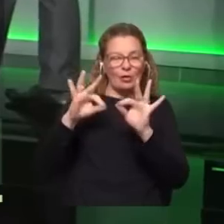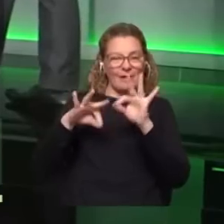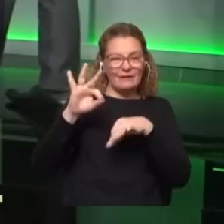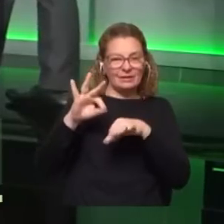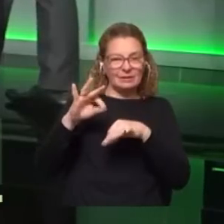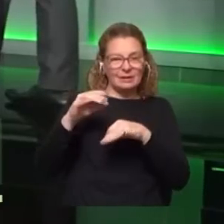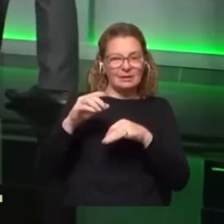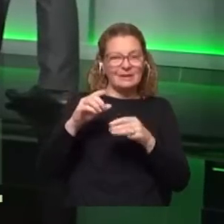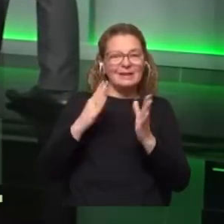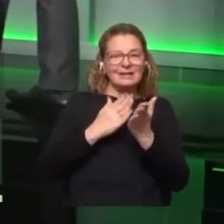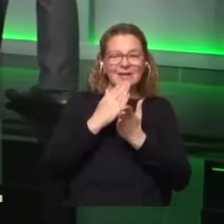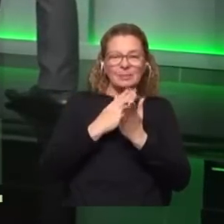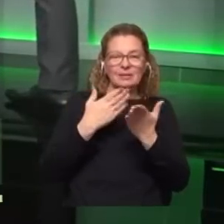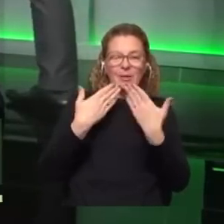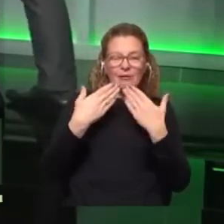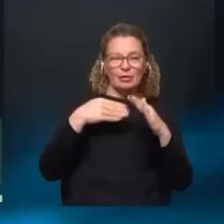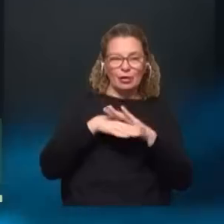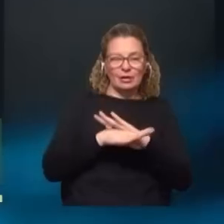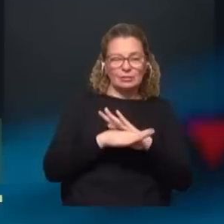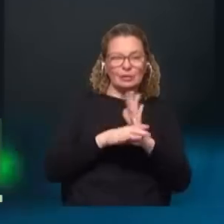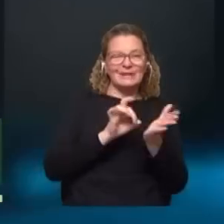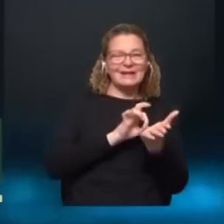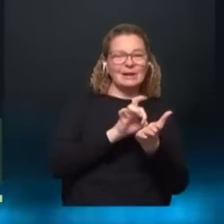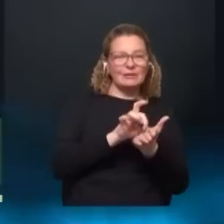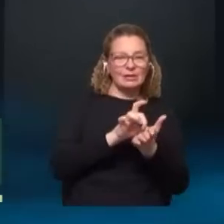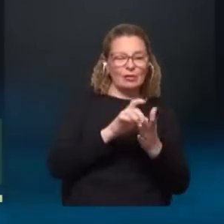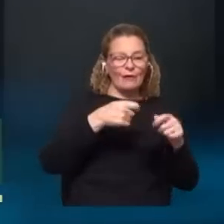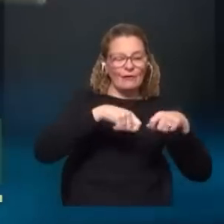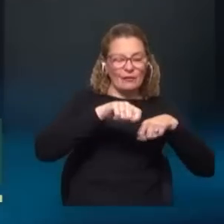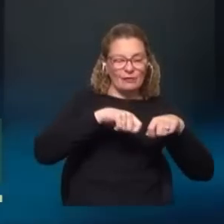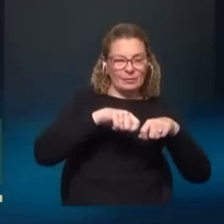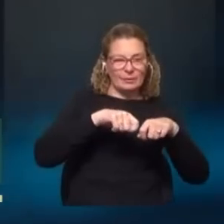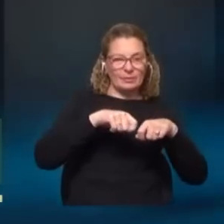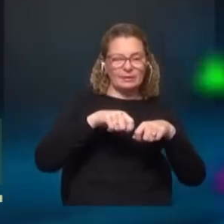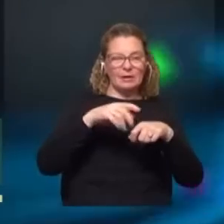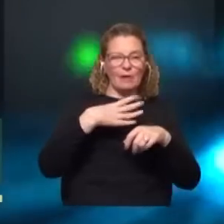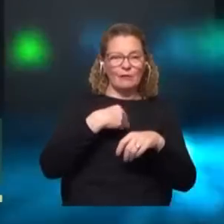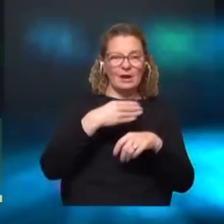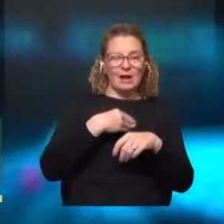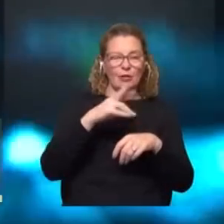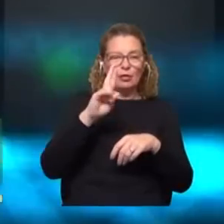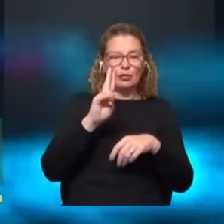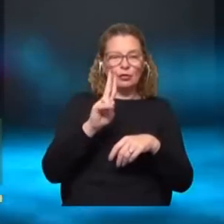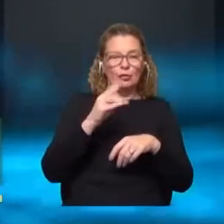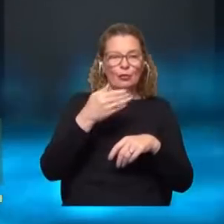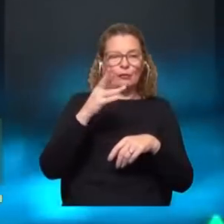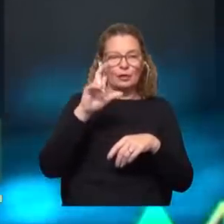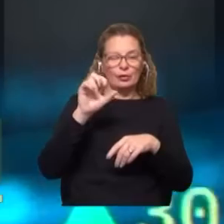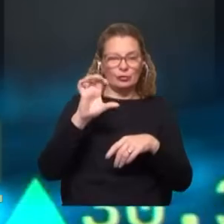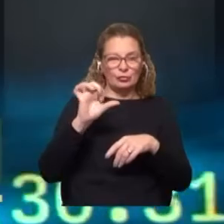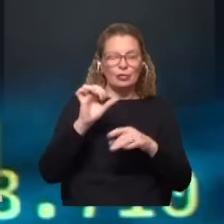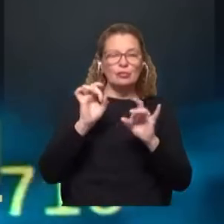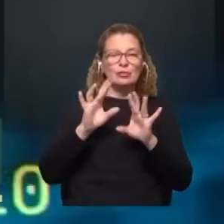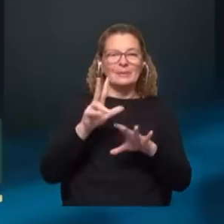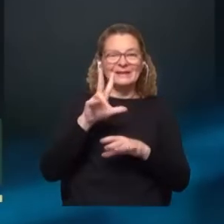siempre dentro de comercio y servicios hablando Exacto acá lo tenemos todo metido entonces lo que estamos viendo en la Gráfica Blanca es por rubros es decir solamente